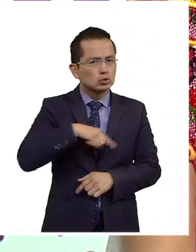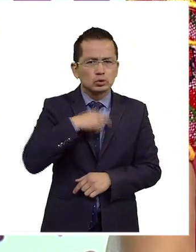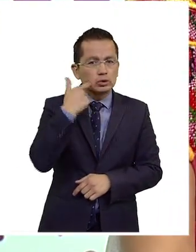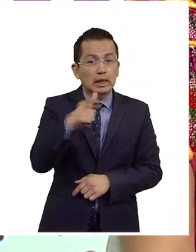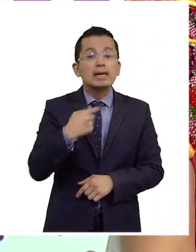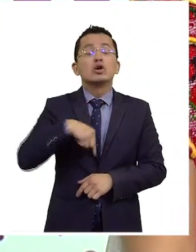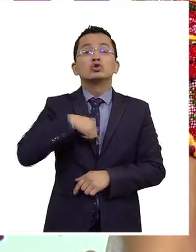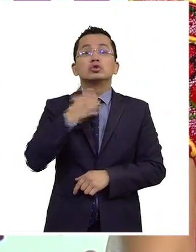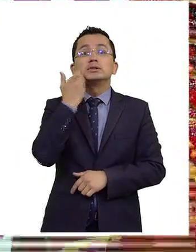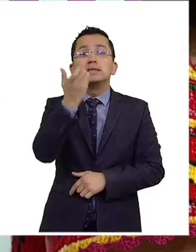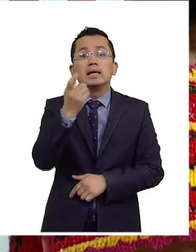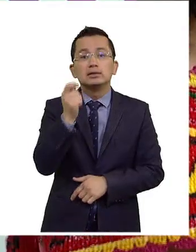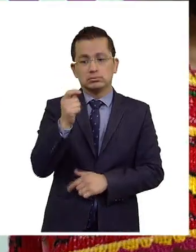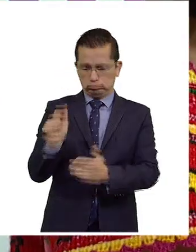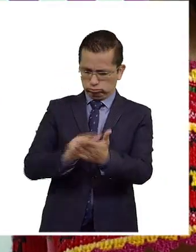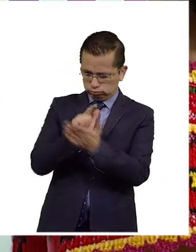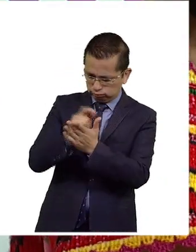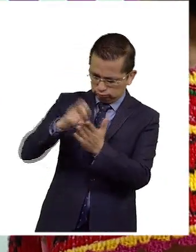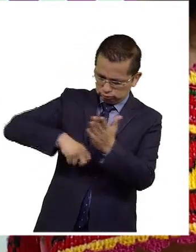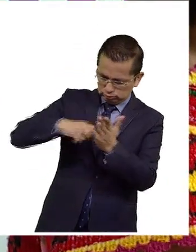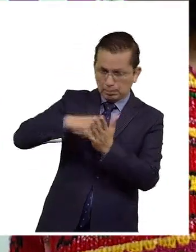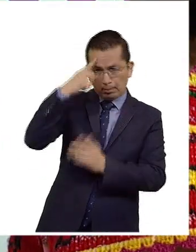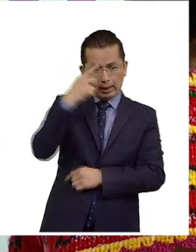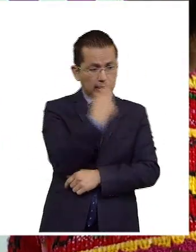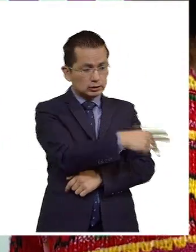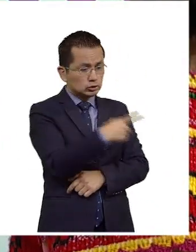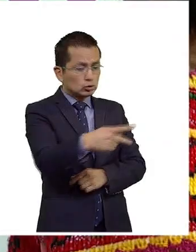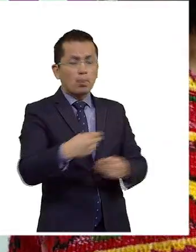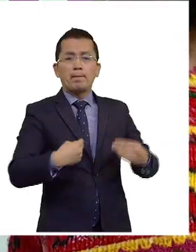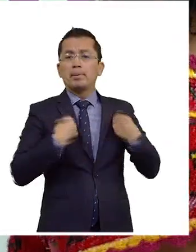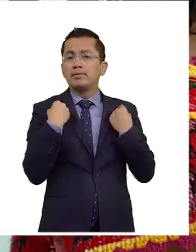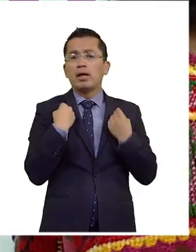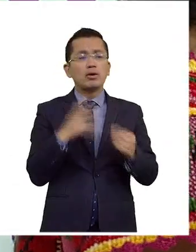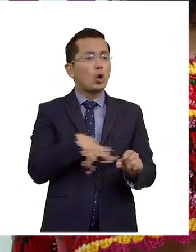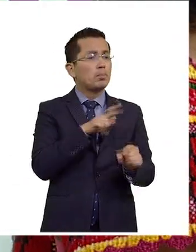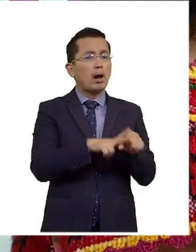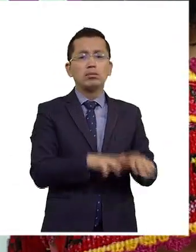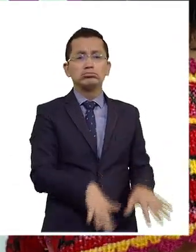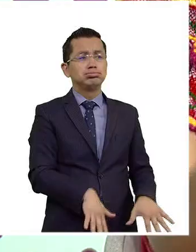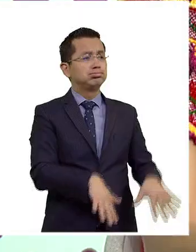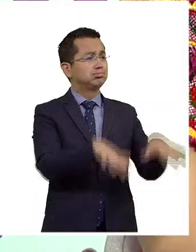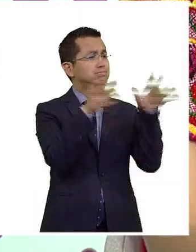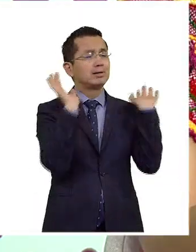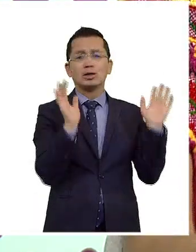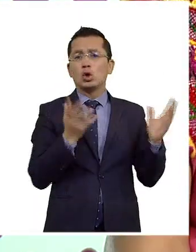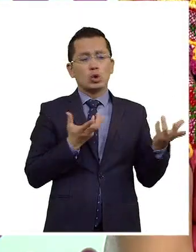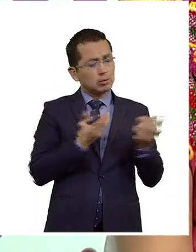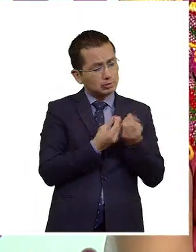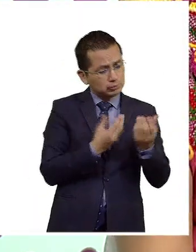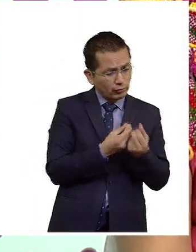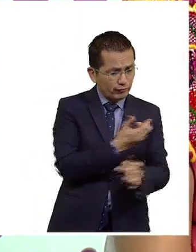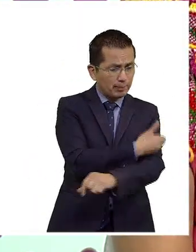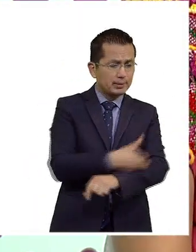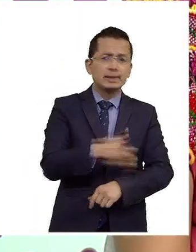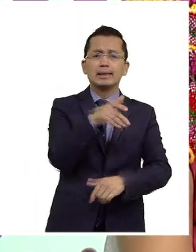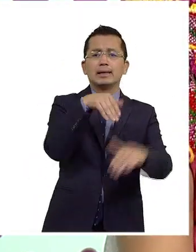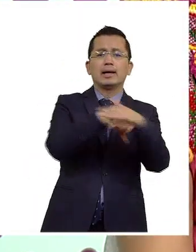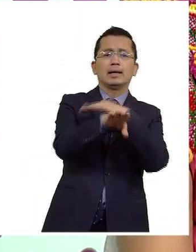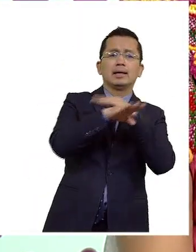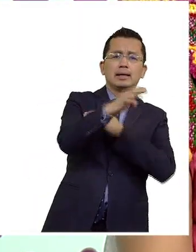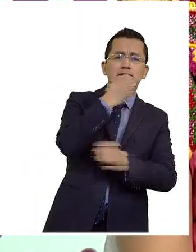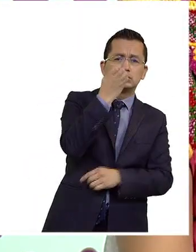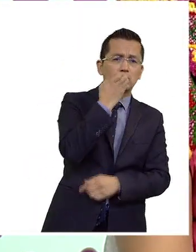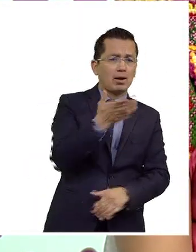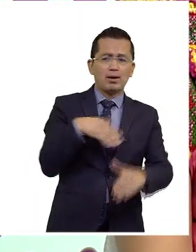permitirles tener una vida como cualquier otra persona cerca de su familia, en su escuela, acudir a tener atención médica como